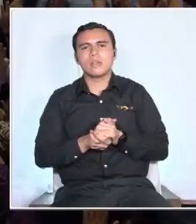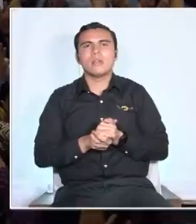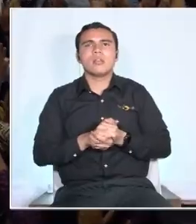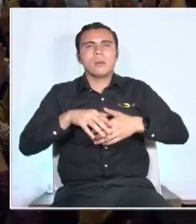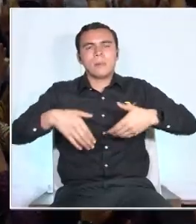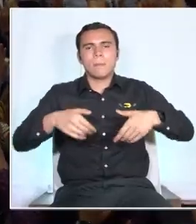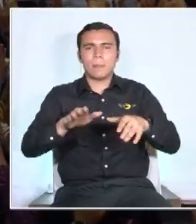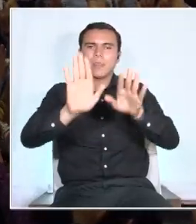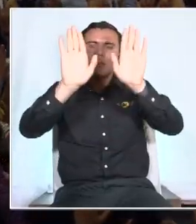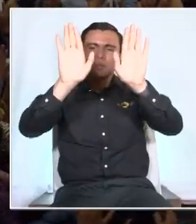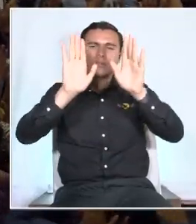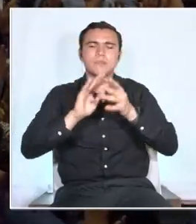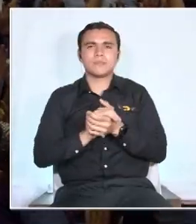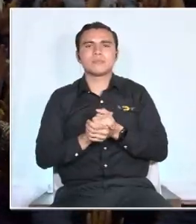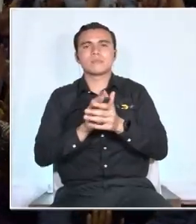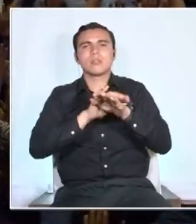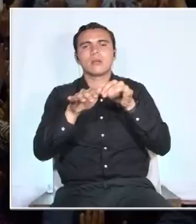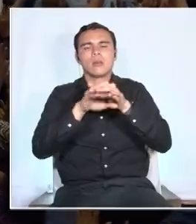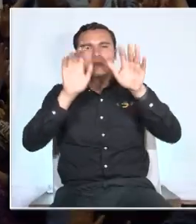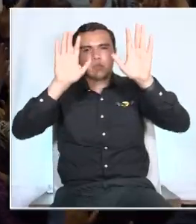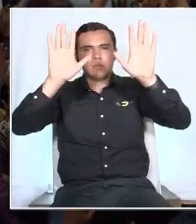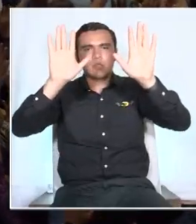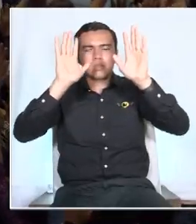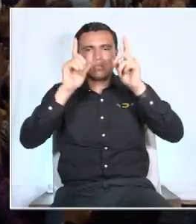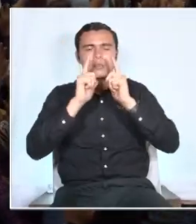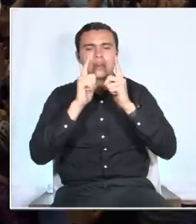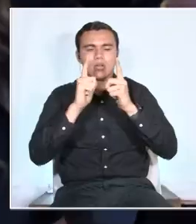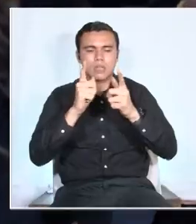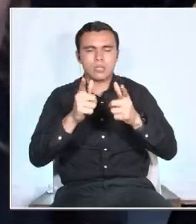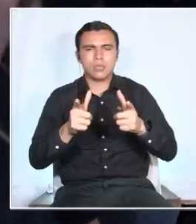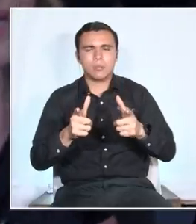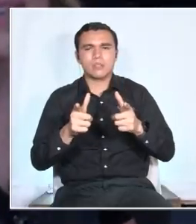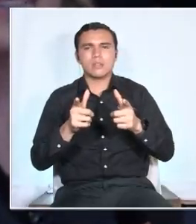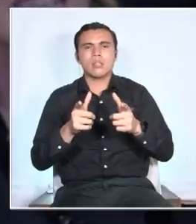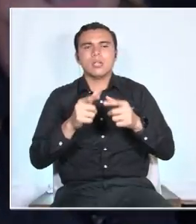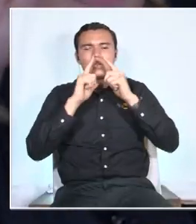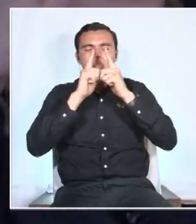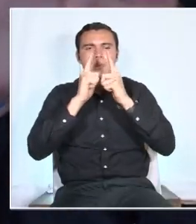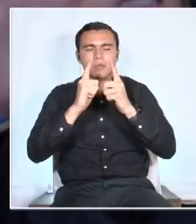Sharobakaya.